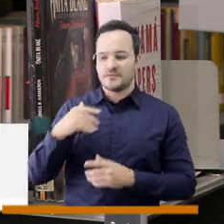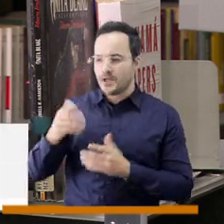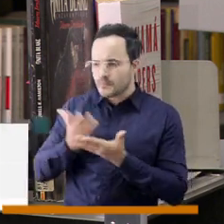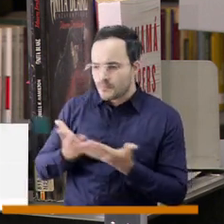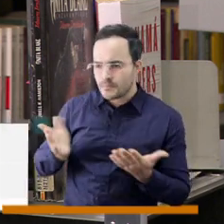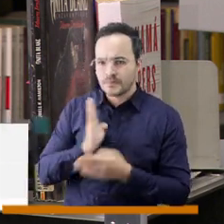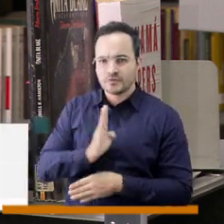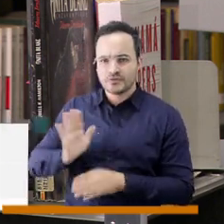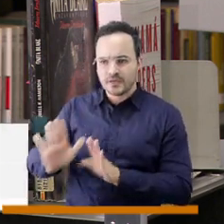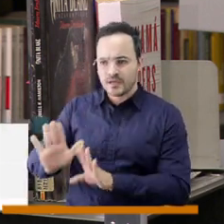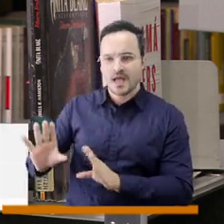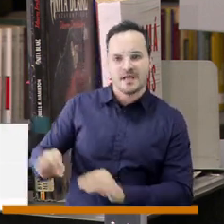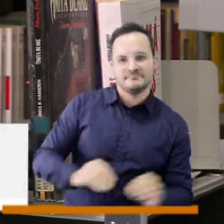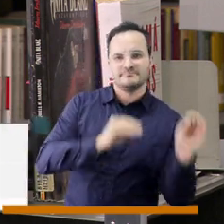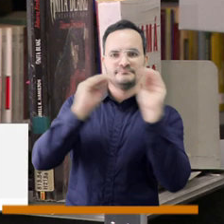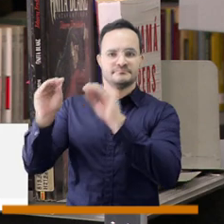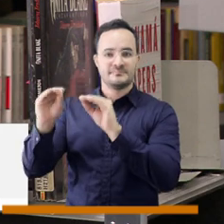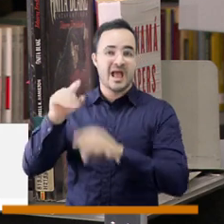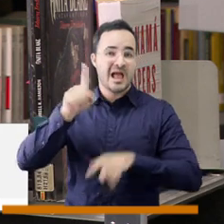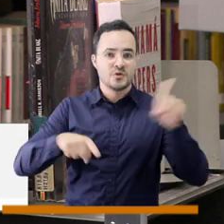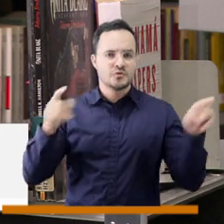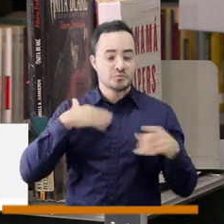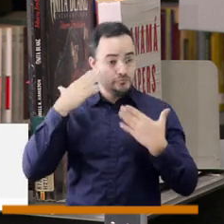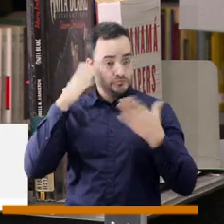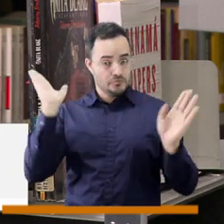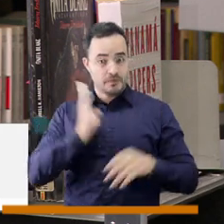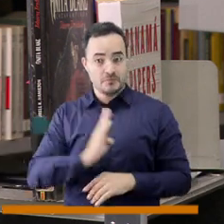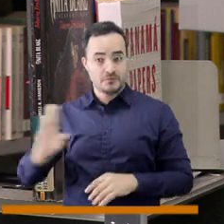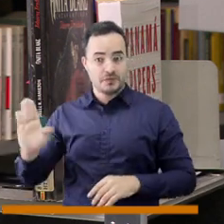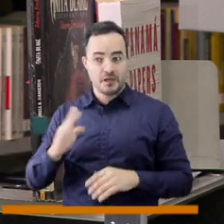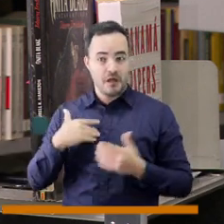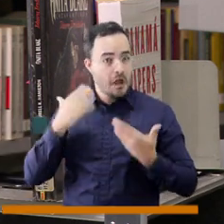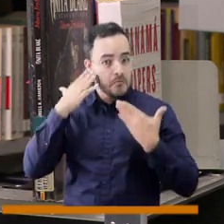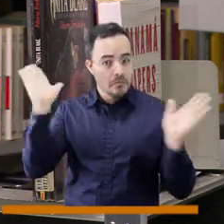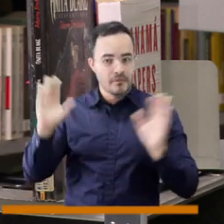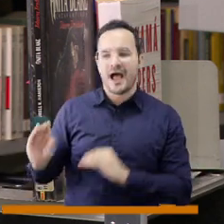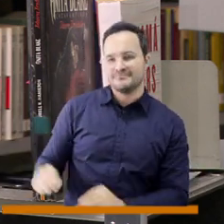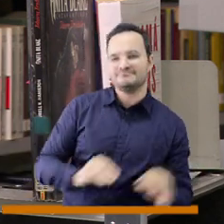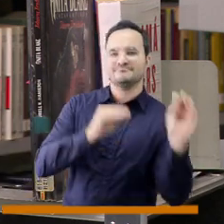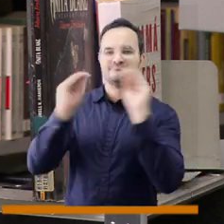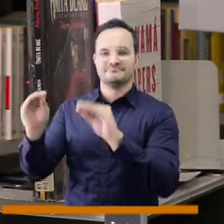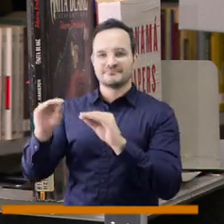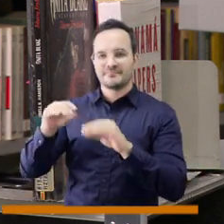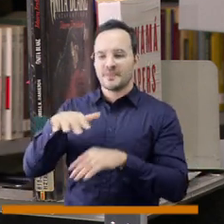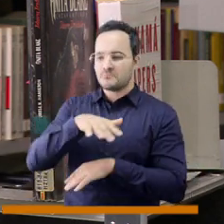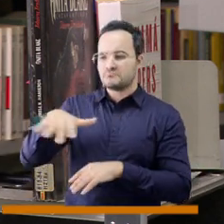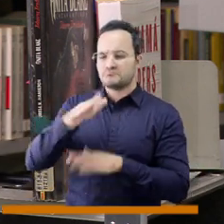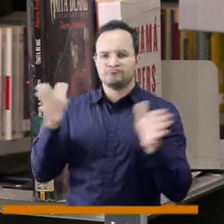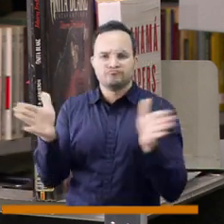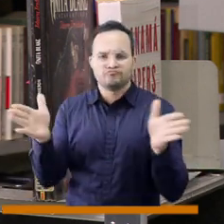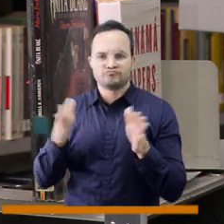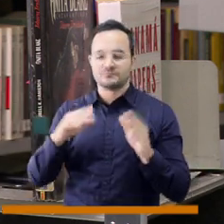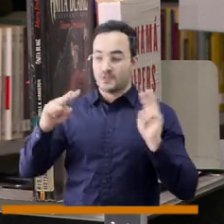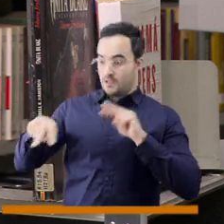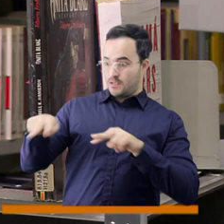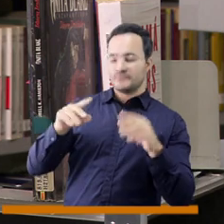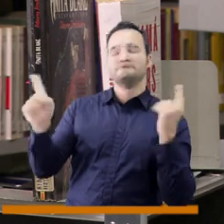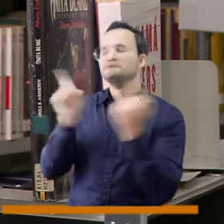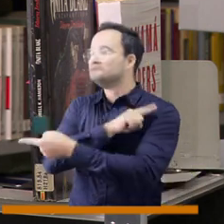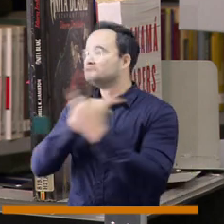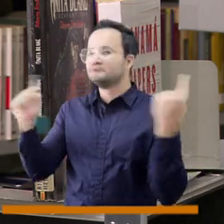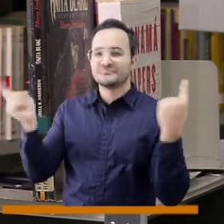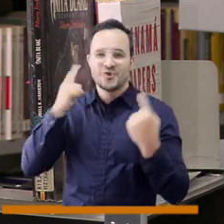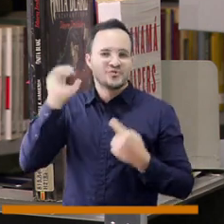lo que pretendemos que nuestros usuarios, que a veces desconocen que estamos en el primer piso porque pasan por un lado de la biblioteca, pero que sepan